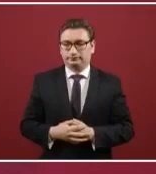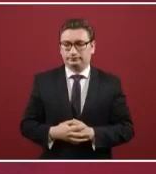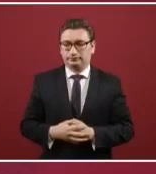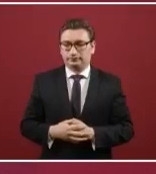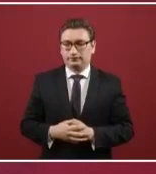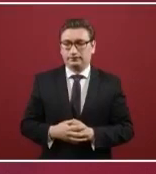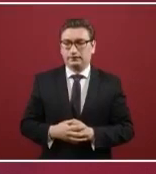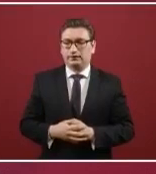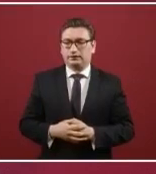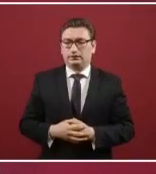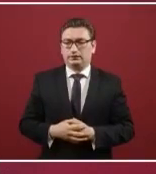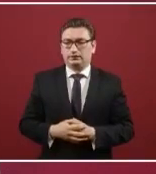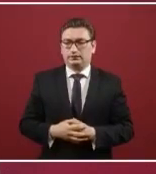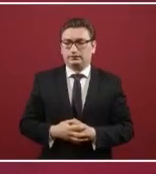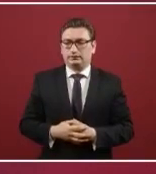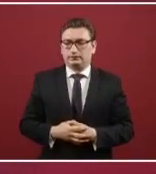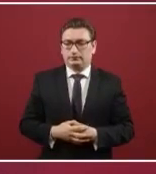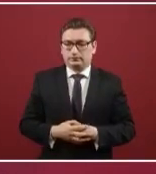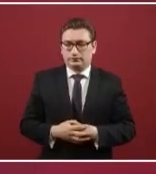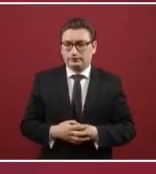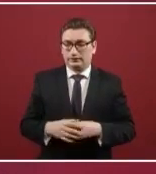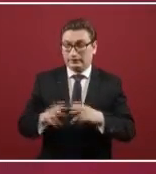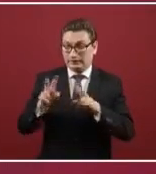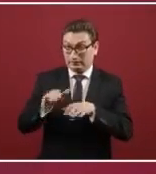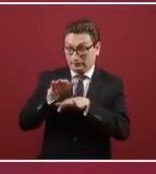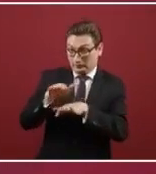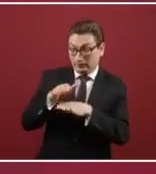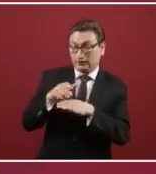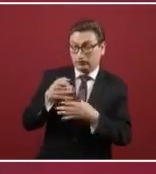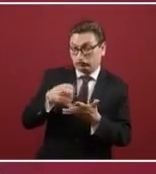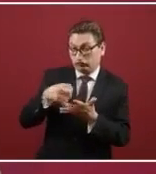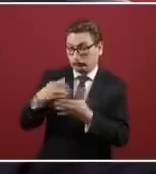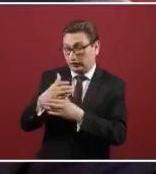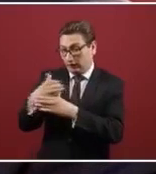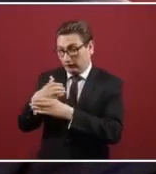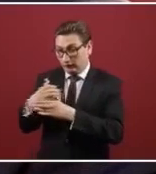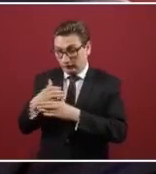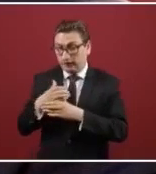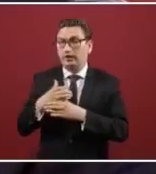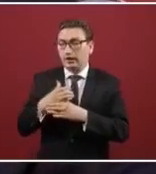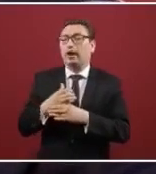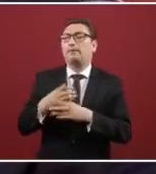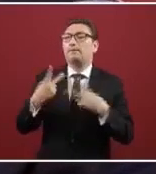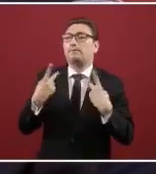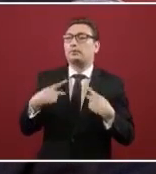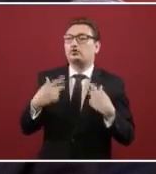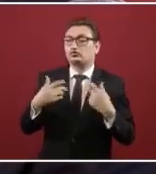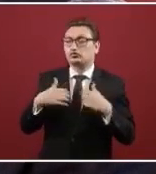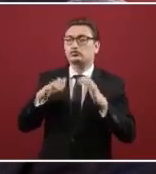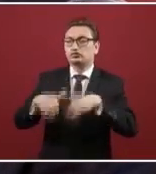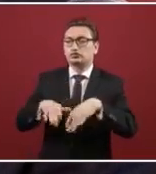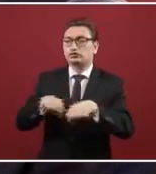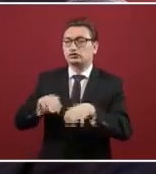crear nada más en lo que tiene que ver con la siembra del café, 80.000 empleos permanentes.